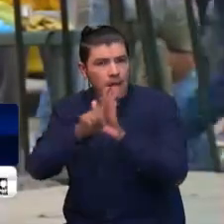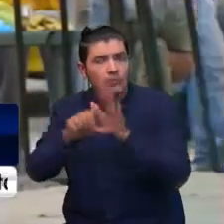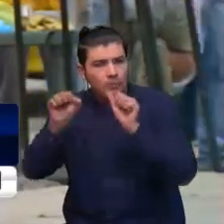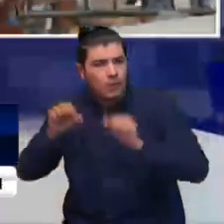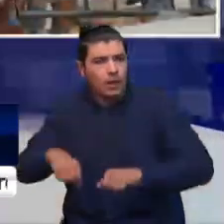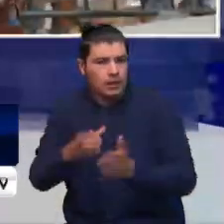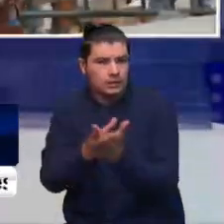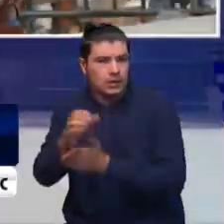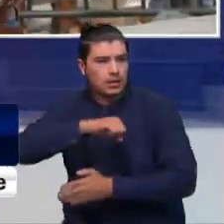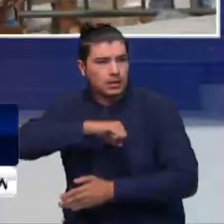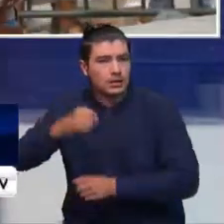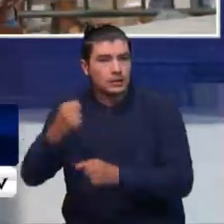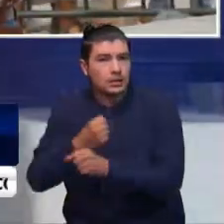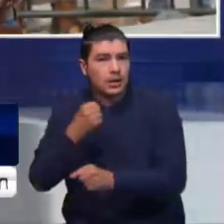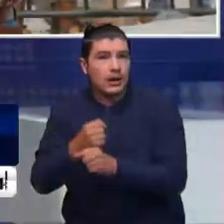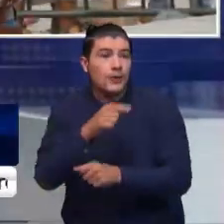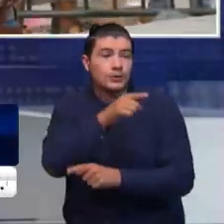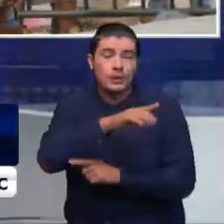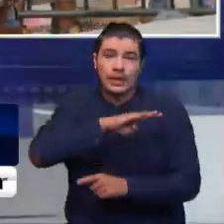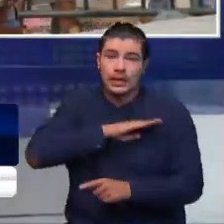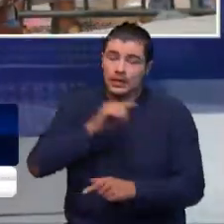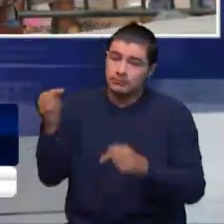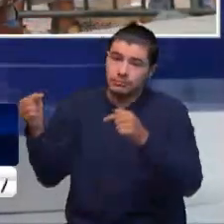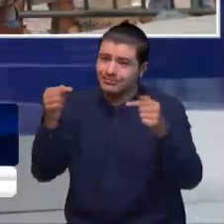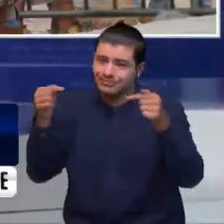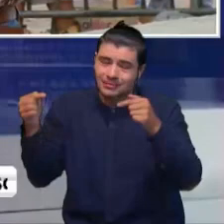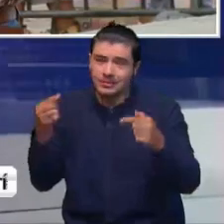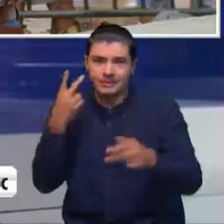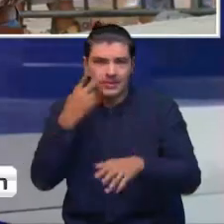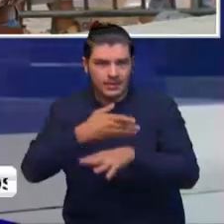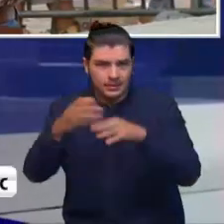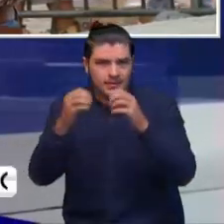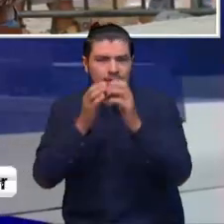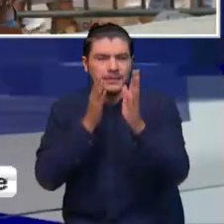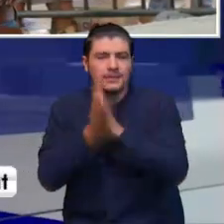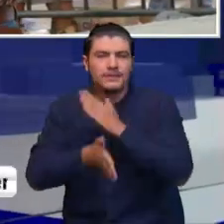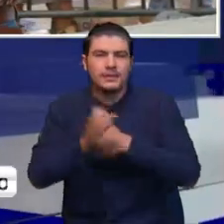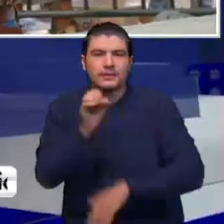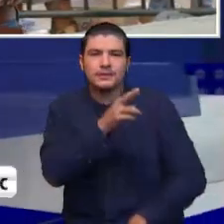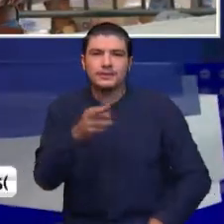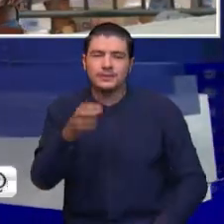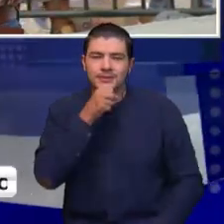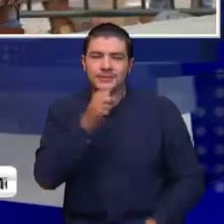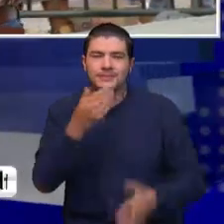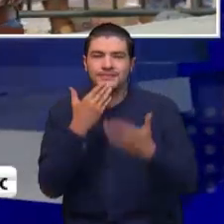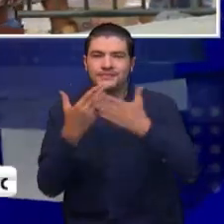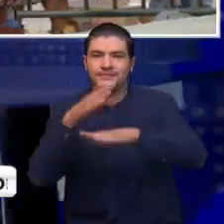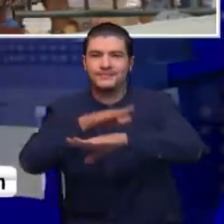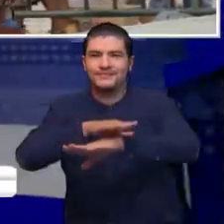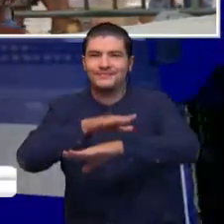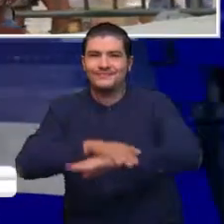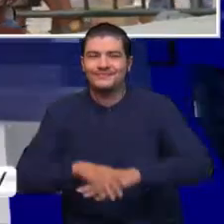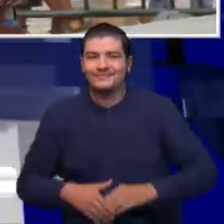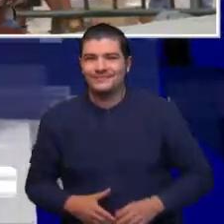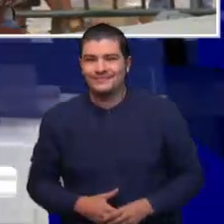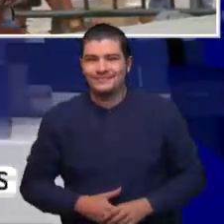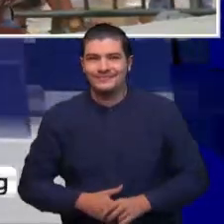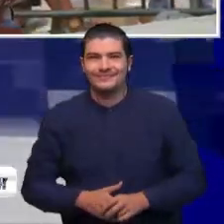derecho al trabajo desde la parada toda la información con la cámara de david de garcía danilo coronel oriente noticias muy buenas